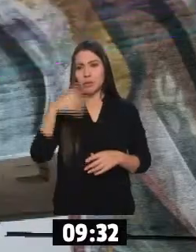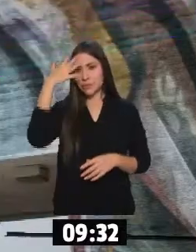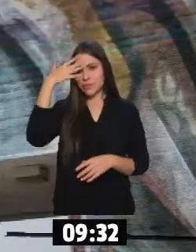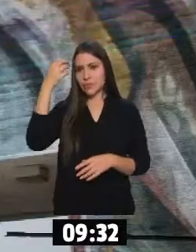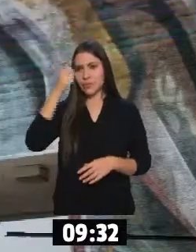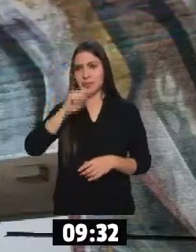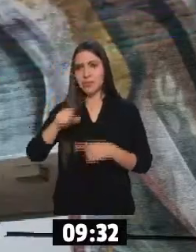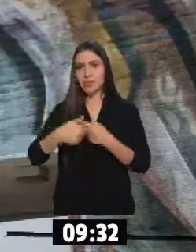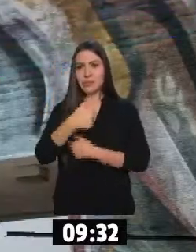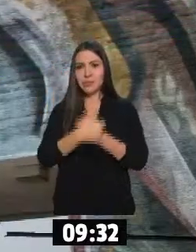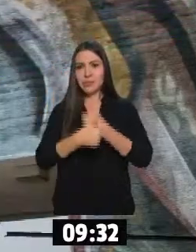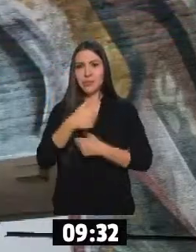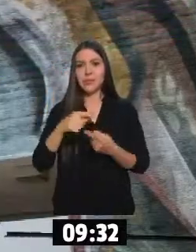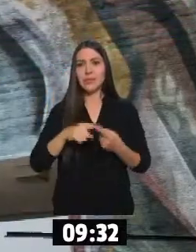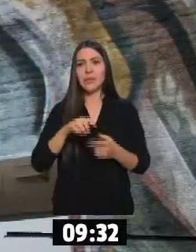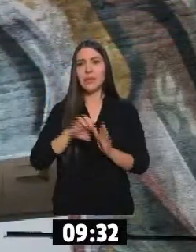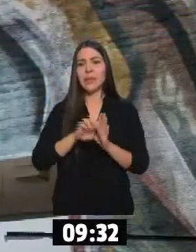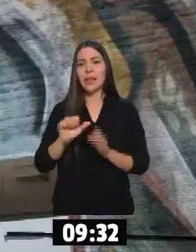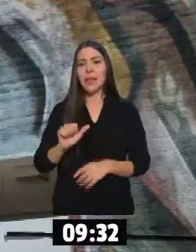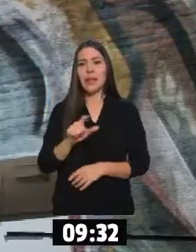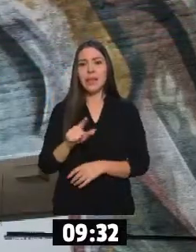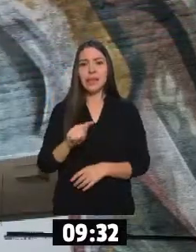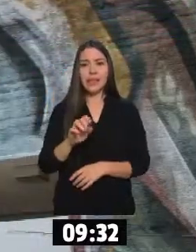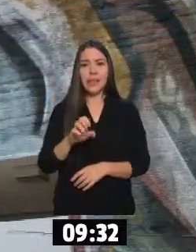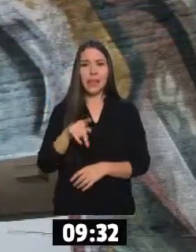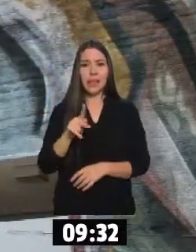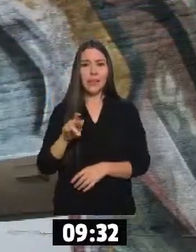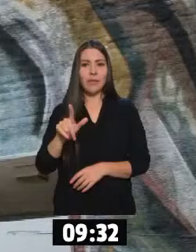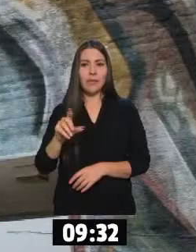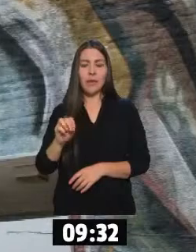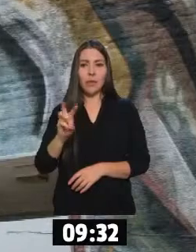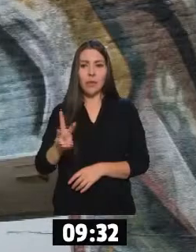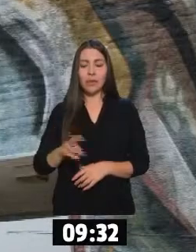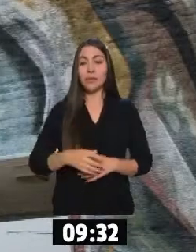como Aztec Flow.